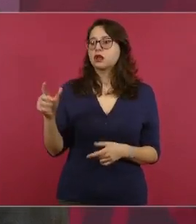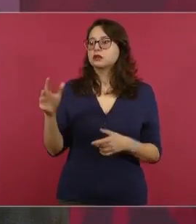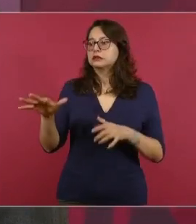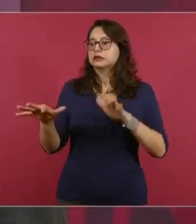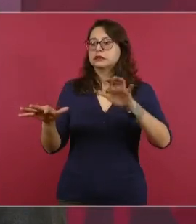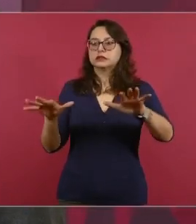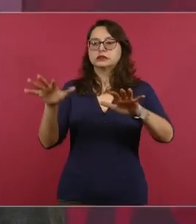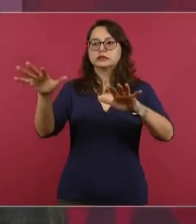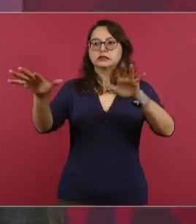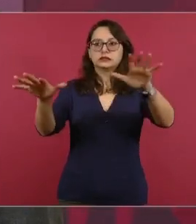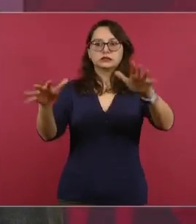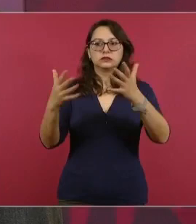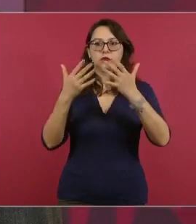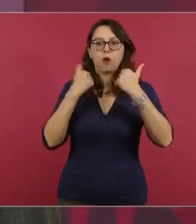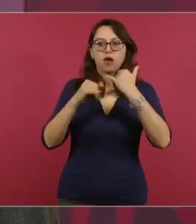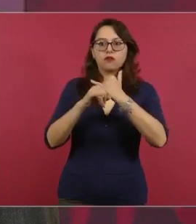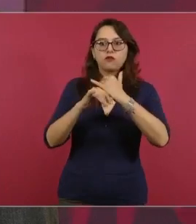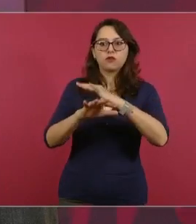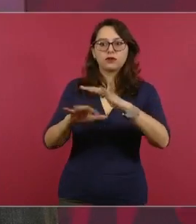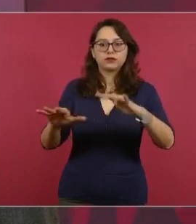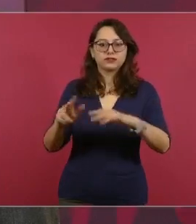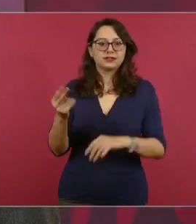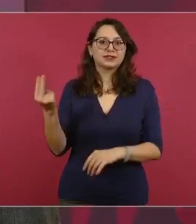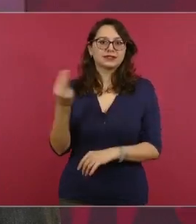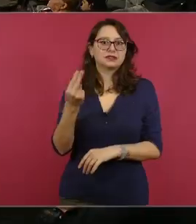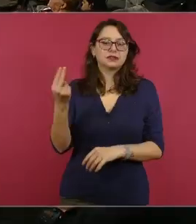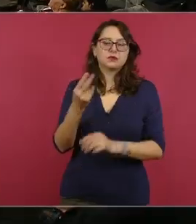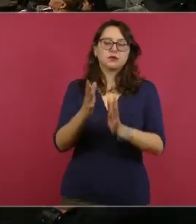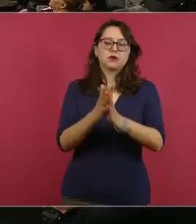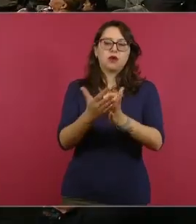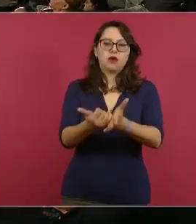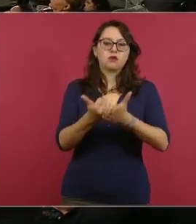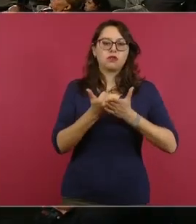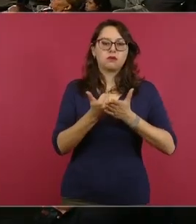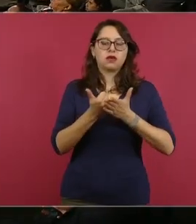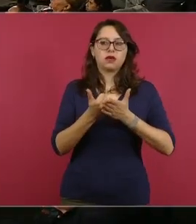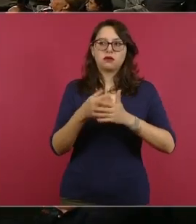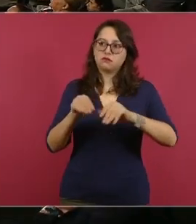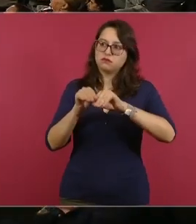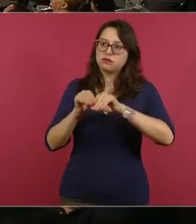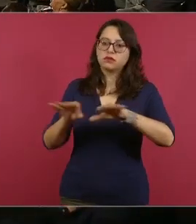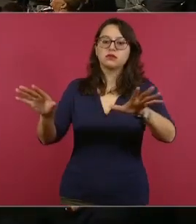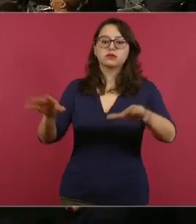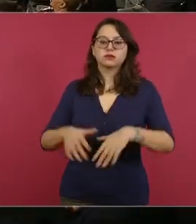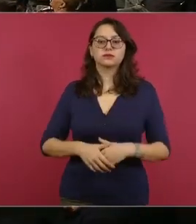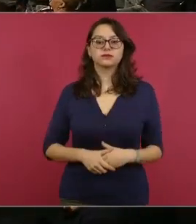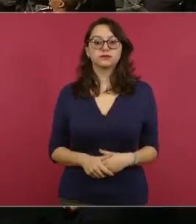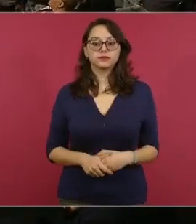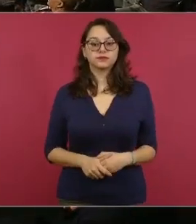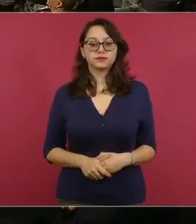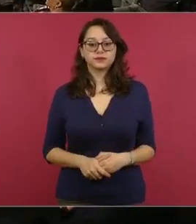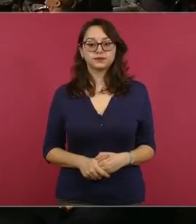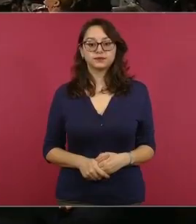porque es muy importante la información, la comunicación.